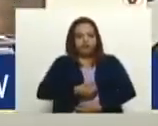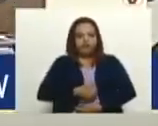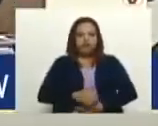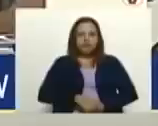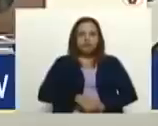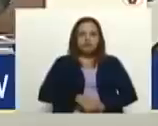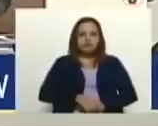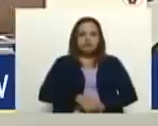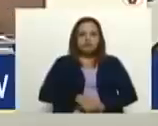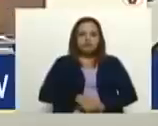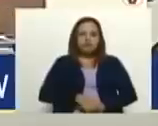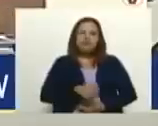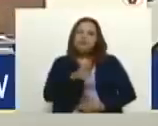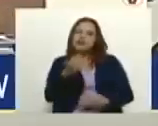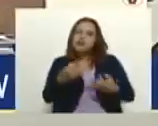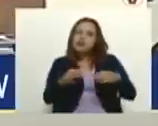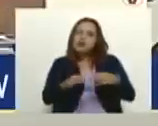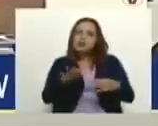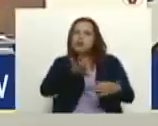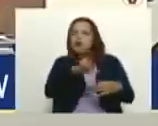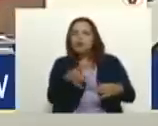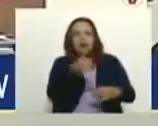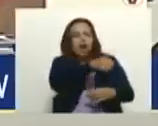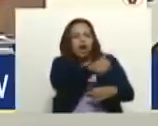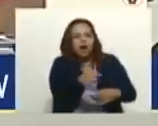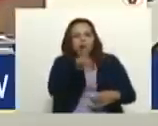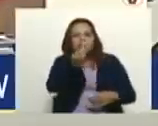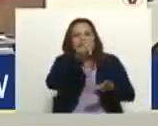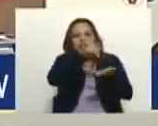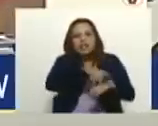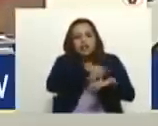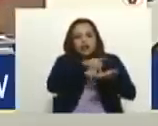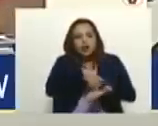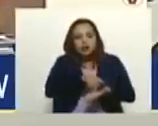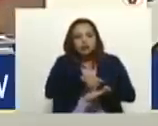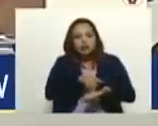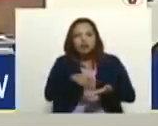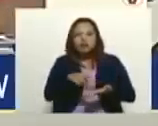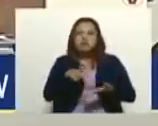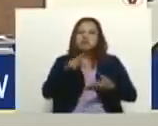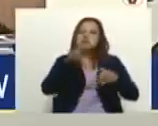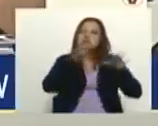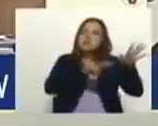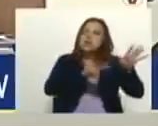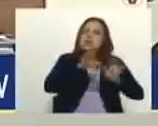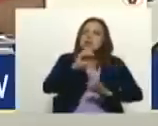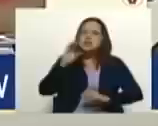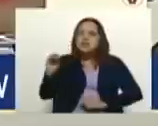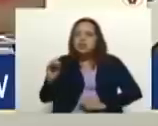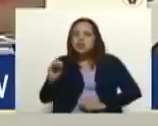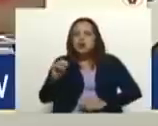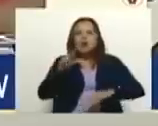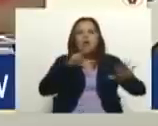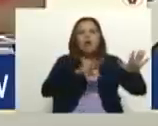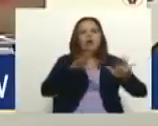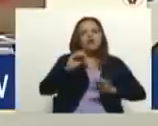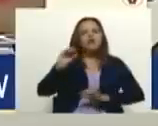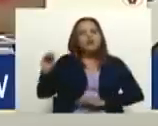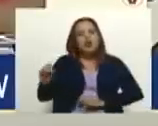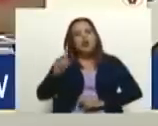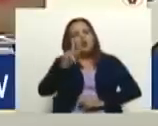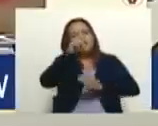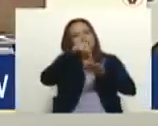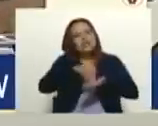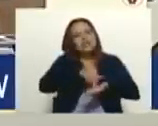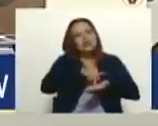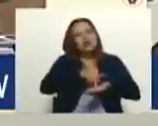Normalmente eso es como un kilo cada uno, ¿verdad? Le ponen kilos, 700, 800, 1 kilo 100 pueden tener.